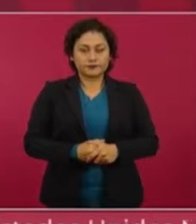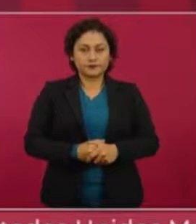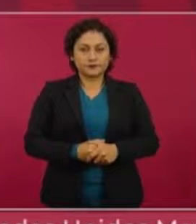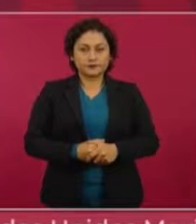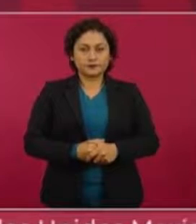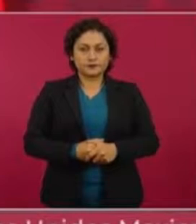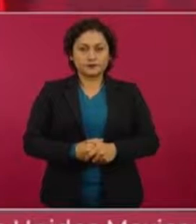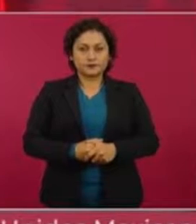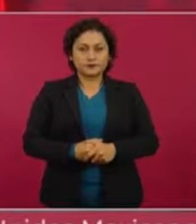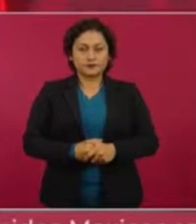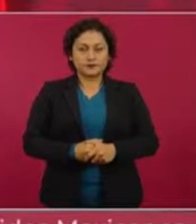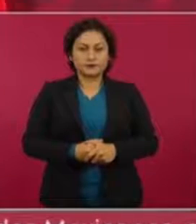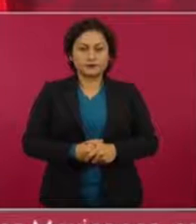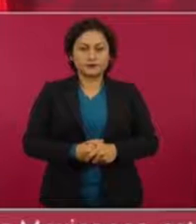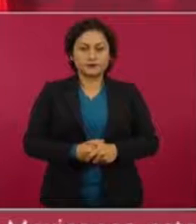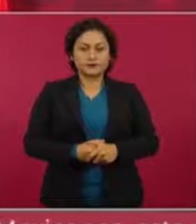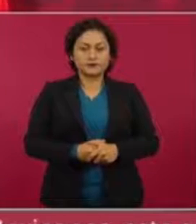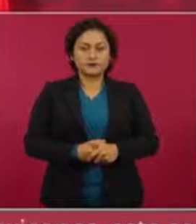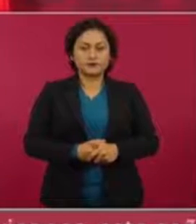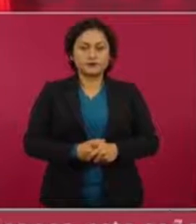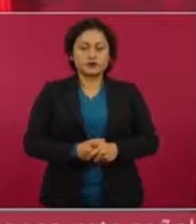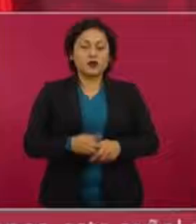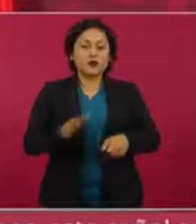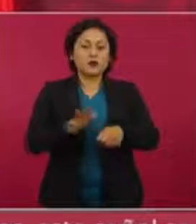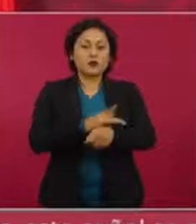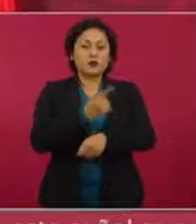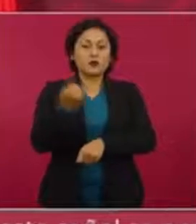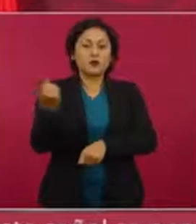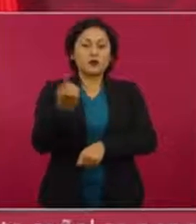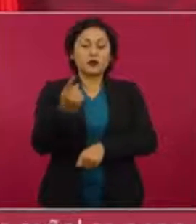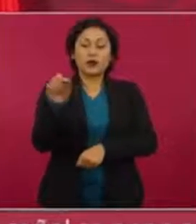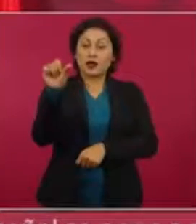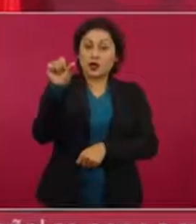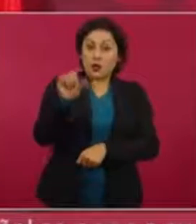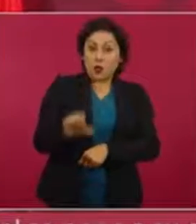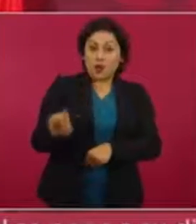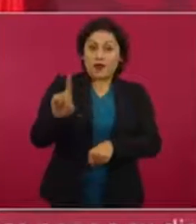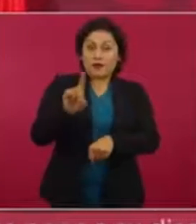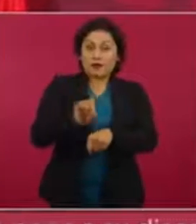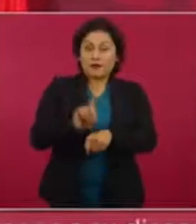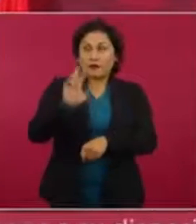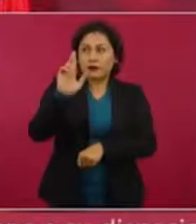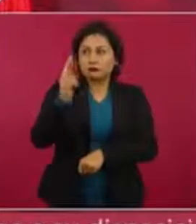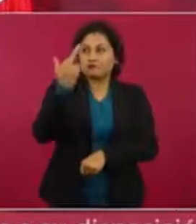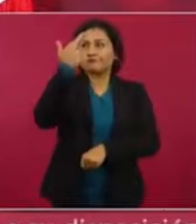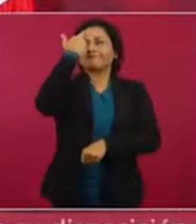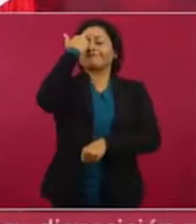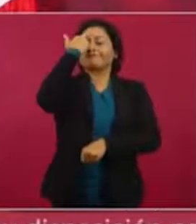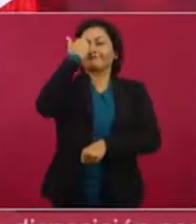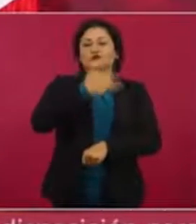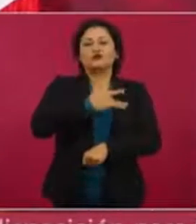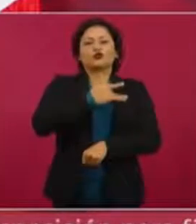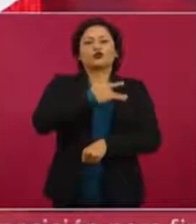se recuerda con tristeza el asesinato del